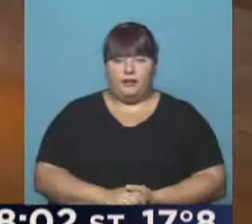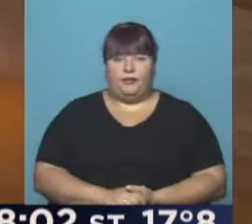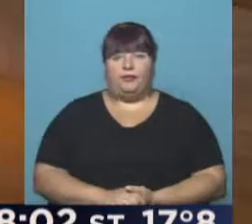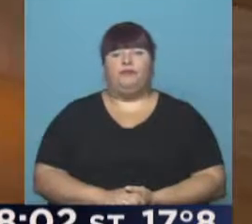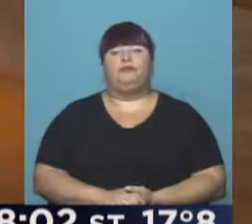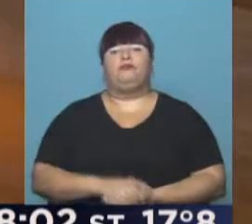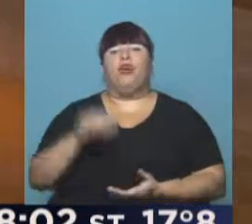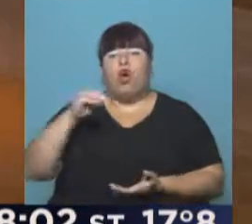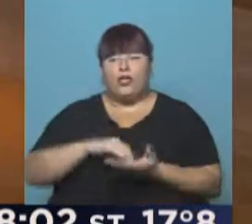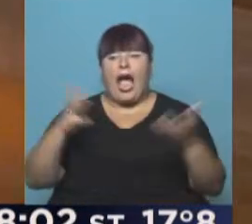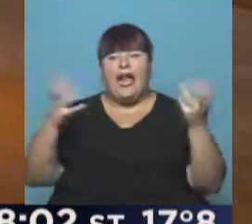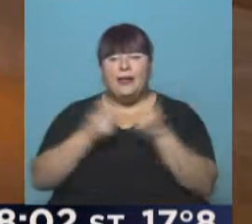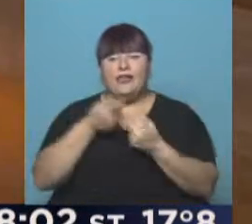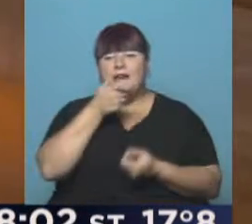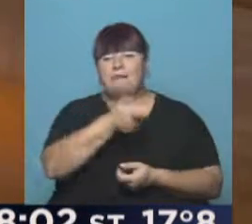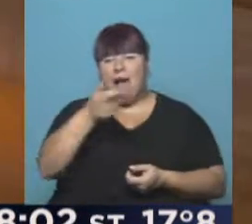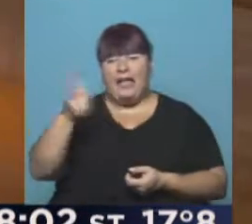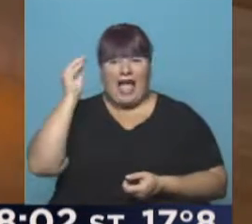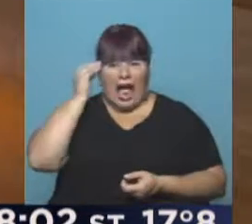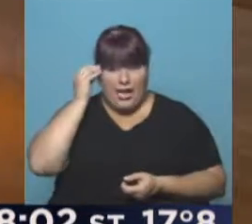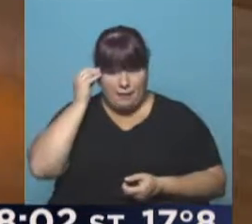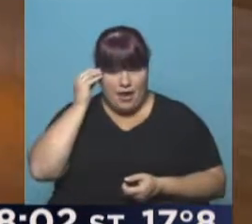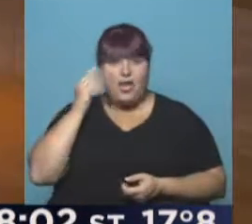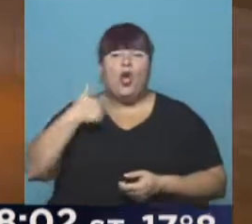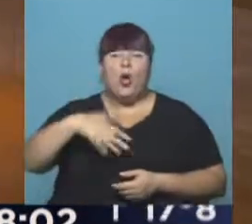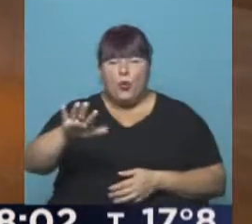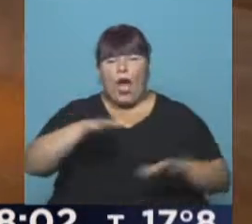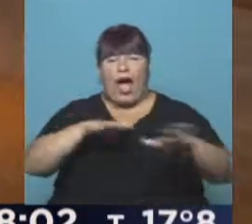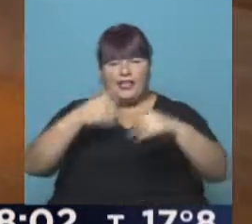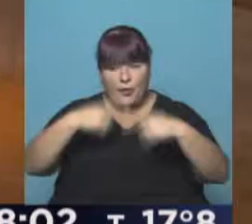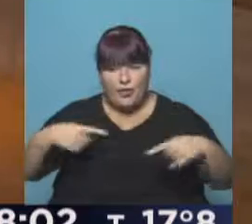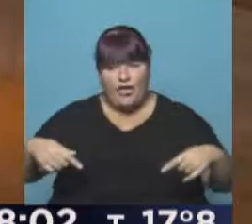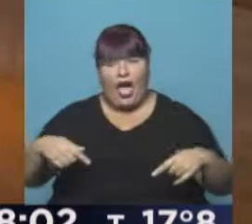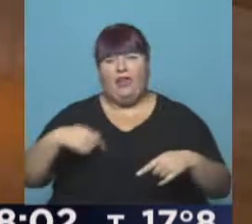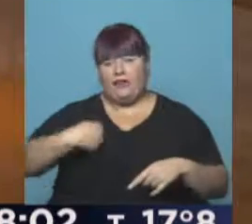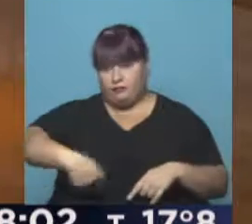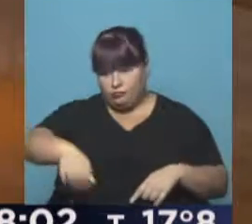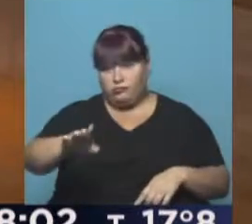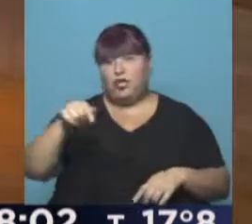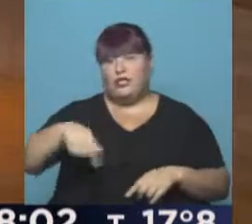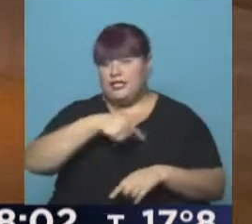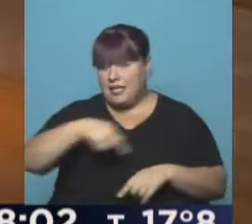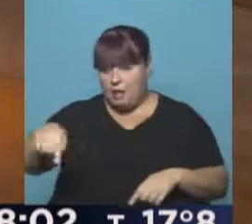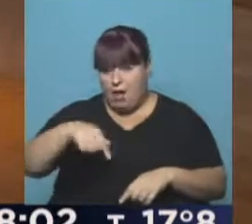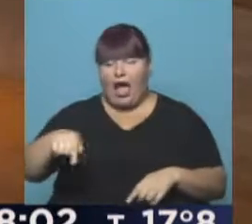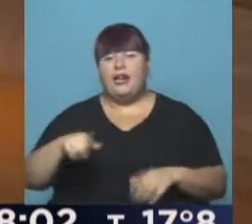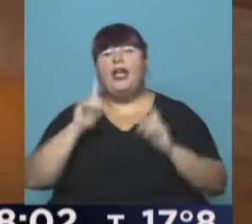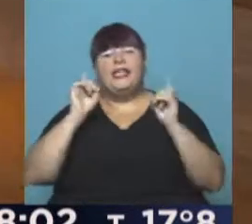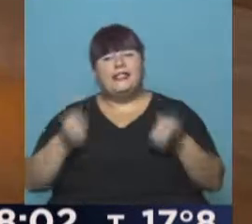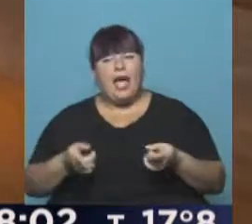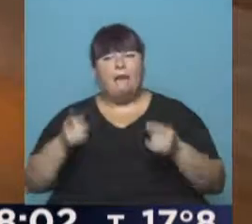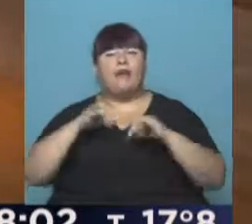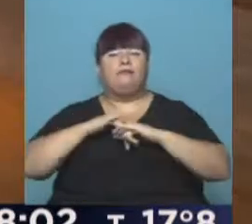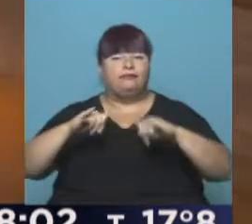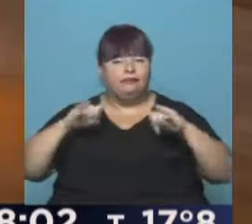y cumple un aniversario del genocidio armenio habrá muchas actividades en los próximos días durante esta semana entre otra